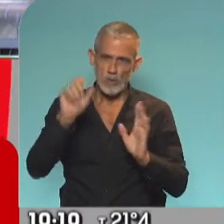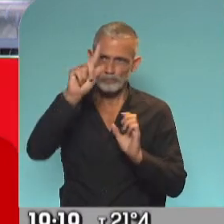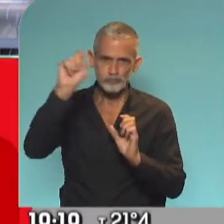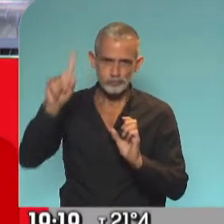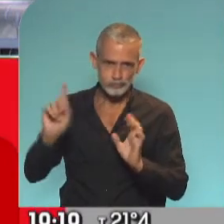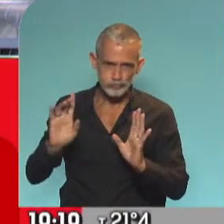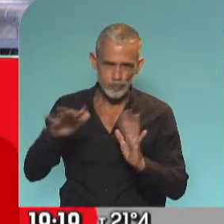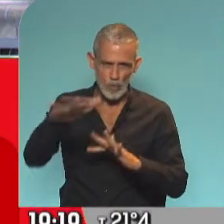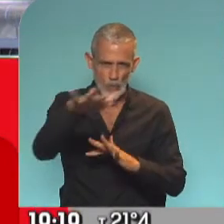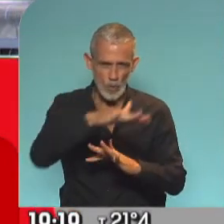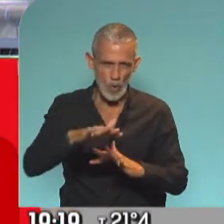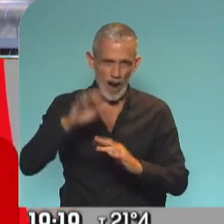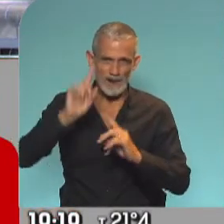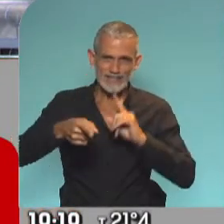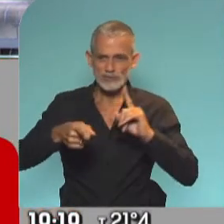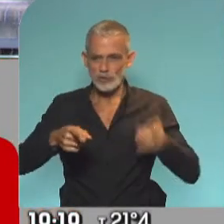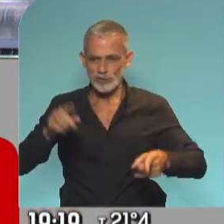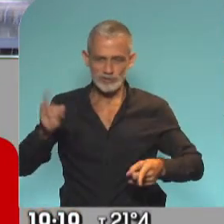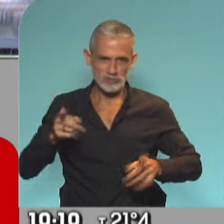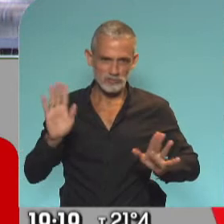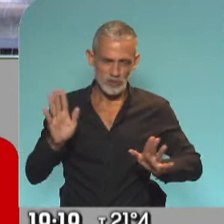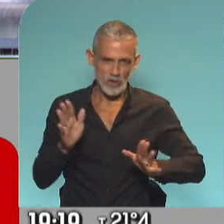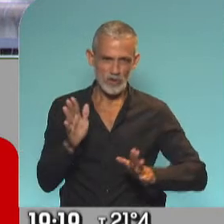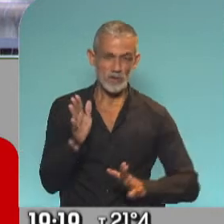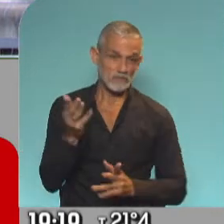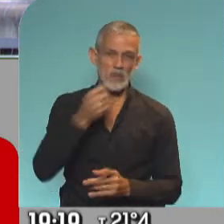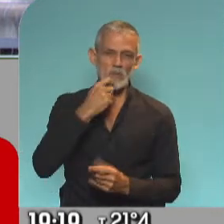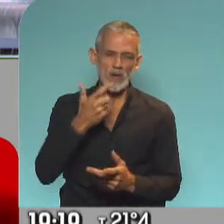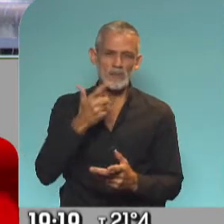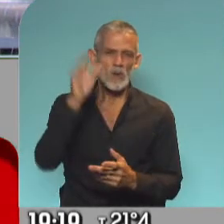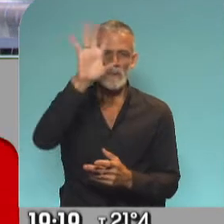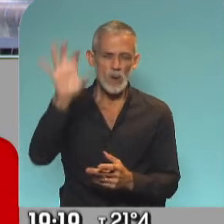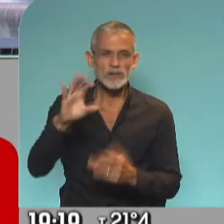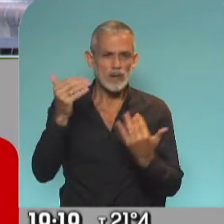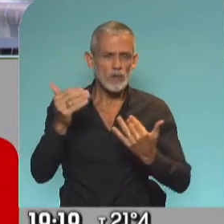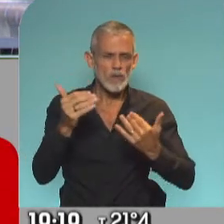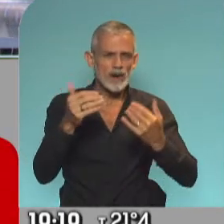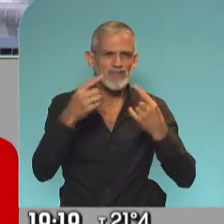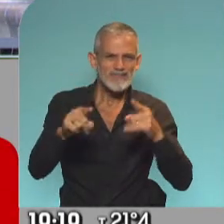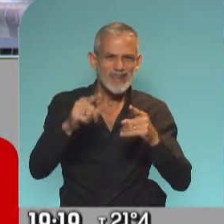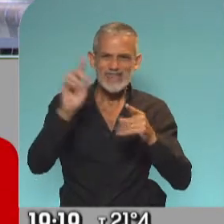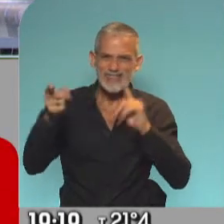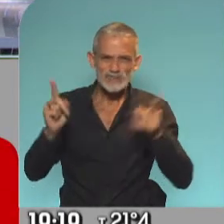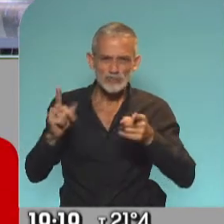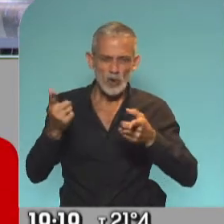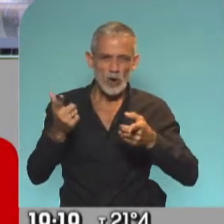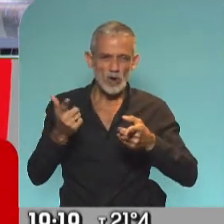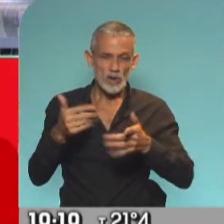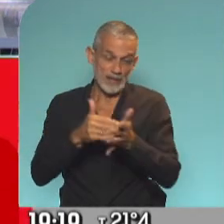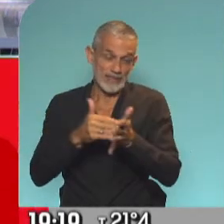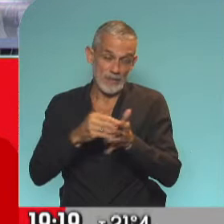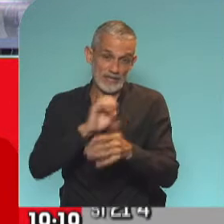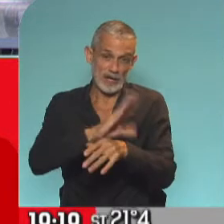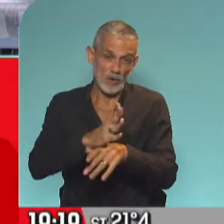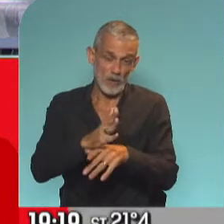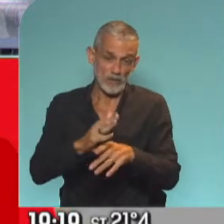lo irá viendo. Cada provincia irá viendo. Es más, en cada provincia puede haber distintas decisiones de acuerdo al impacto de la